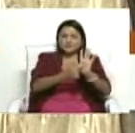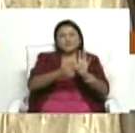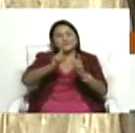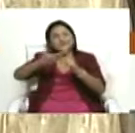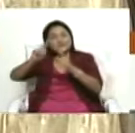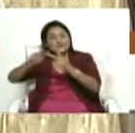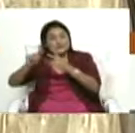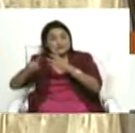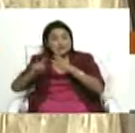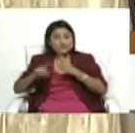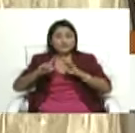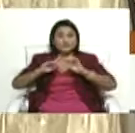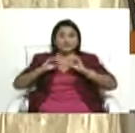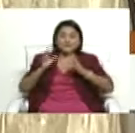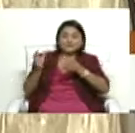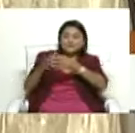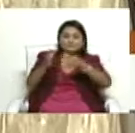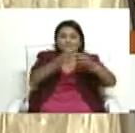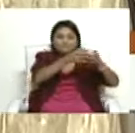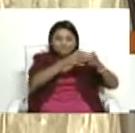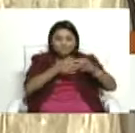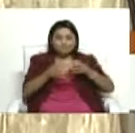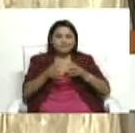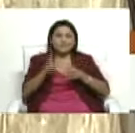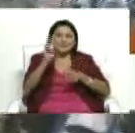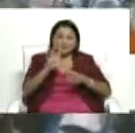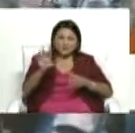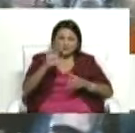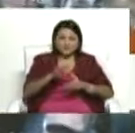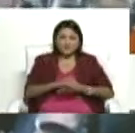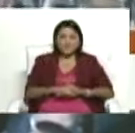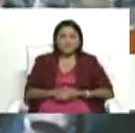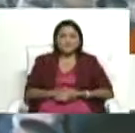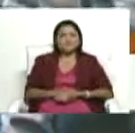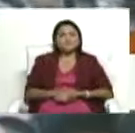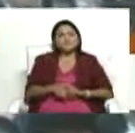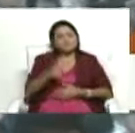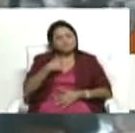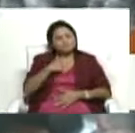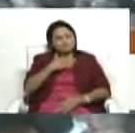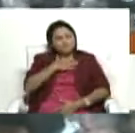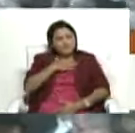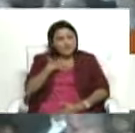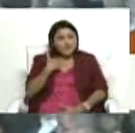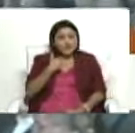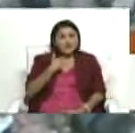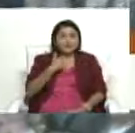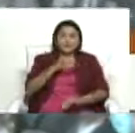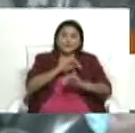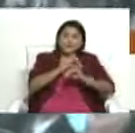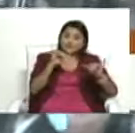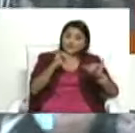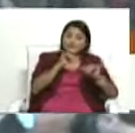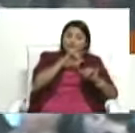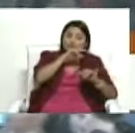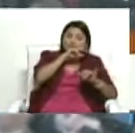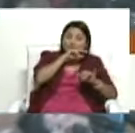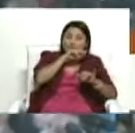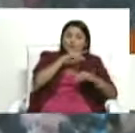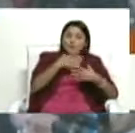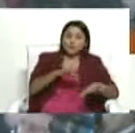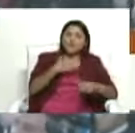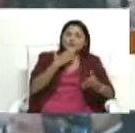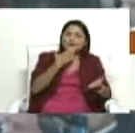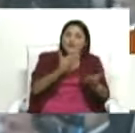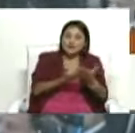sectores de la vida venezolana. Yo quisiera terminar estas palabras